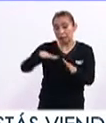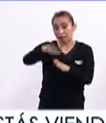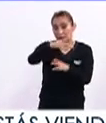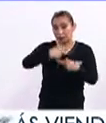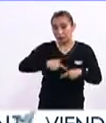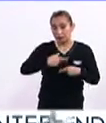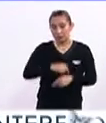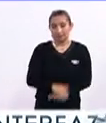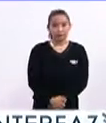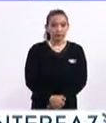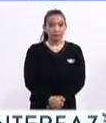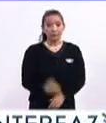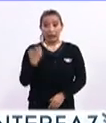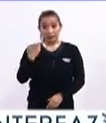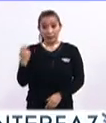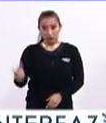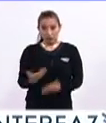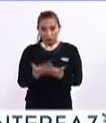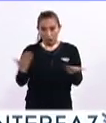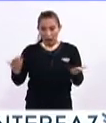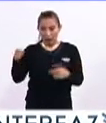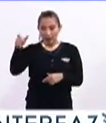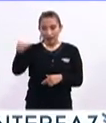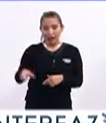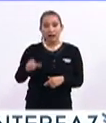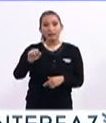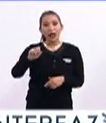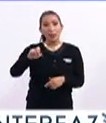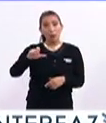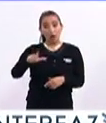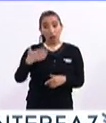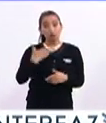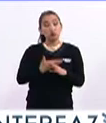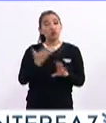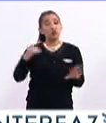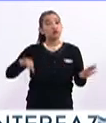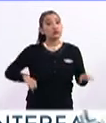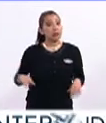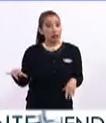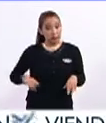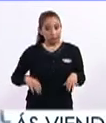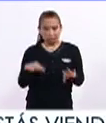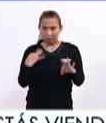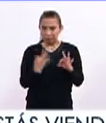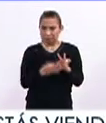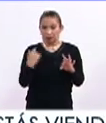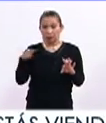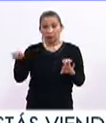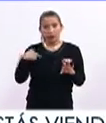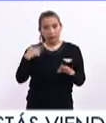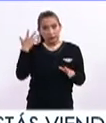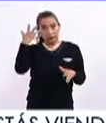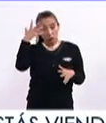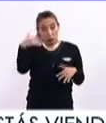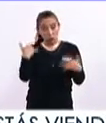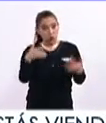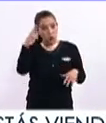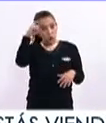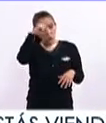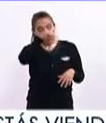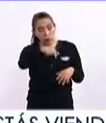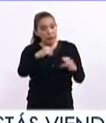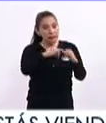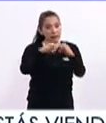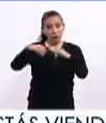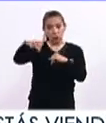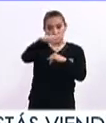sociedad. Claro. Y esta pregunta que ahora nos hace Samuel se me hace muy interesante, muy oportuna y creo que un gran reto para todos los